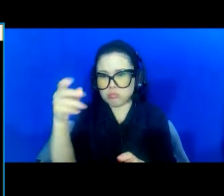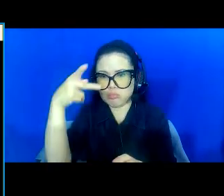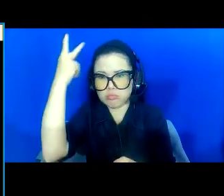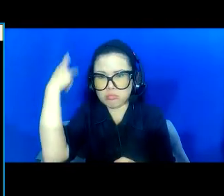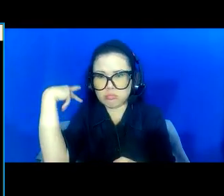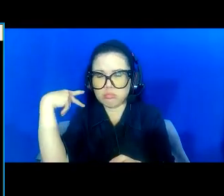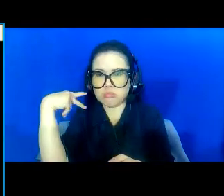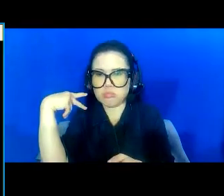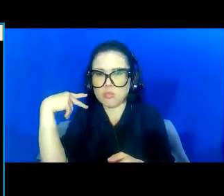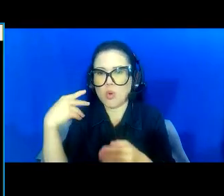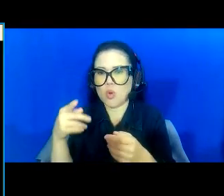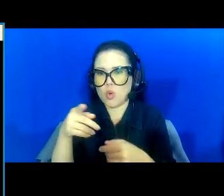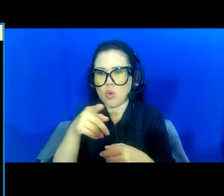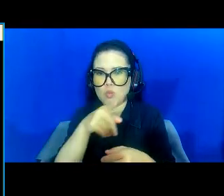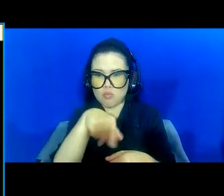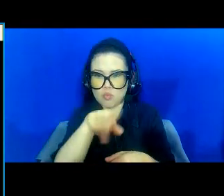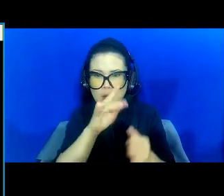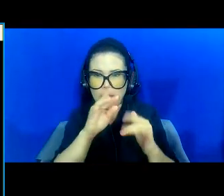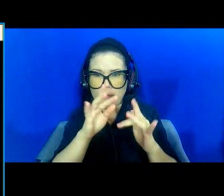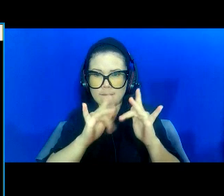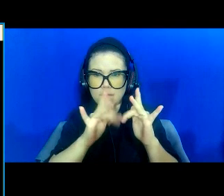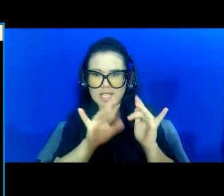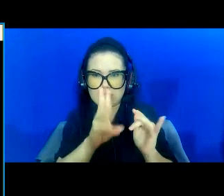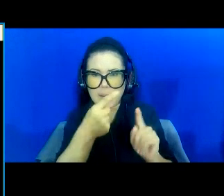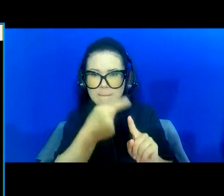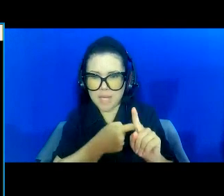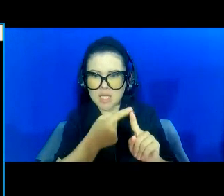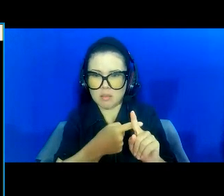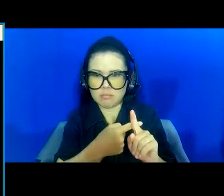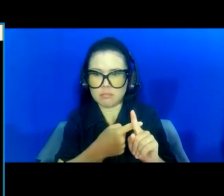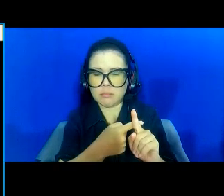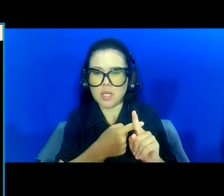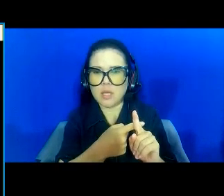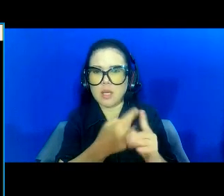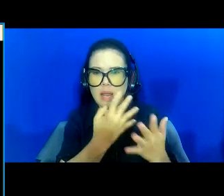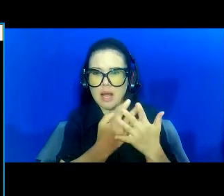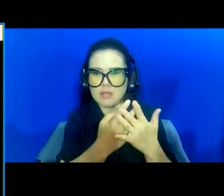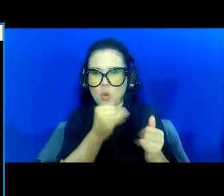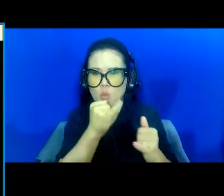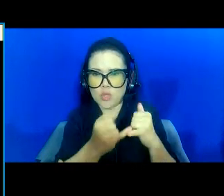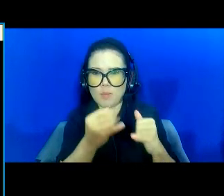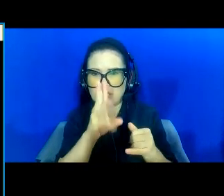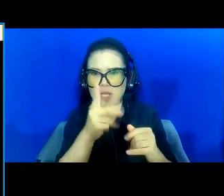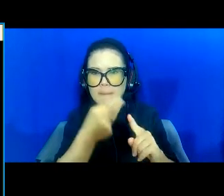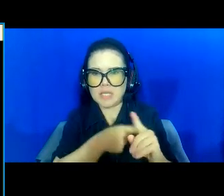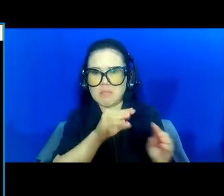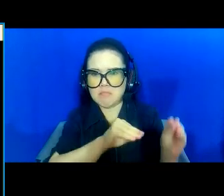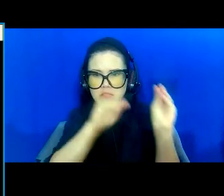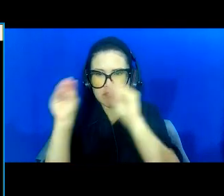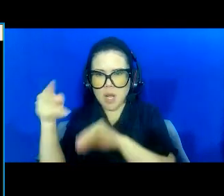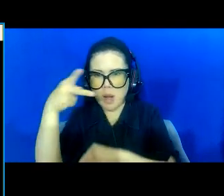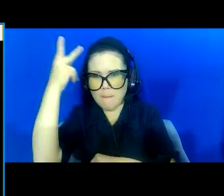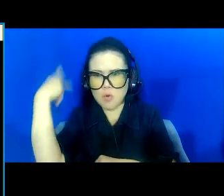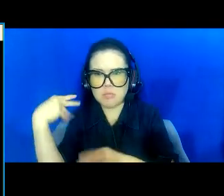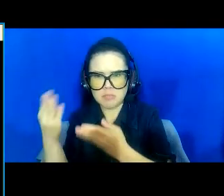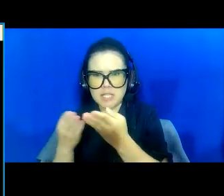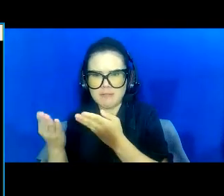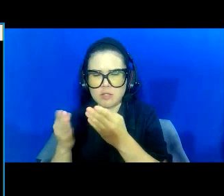6 meses están en Ponce y se le da ese servicio. Pero yo creo que esto es una ventana de